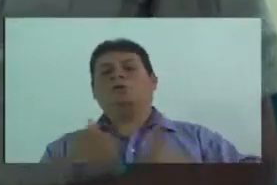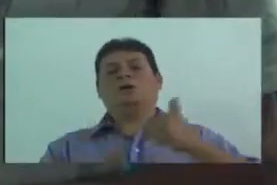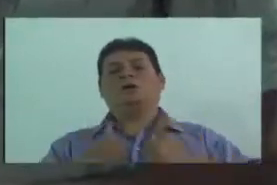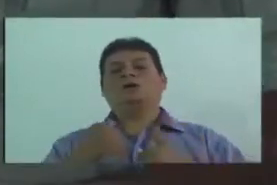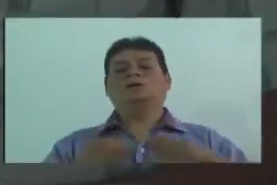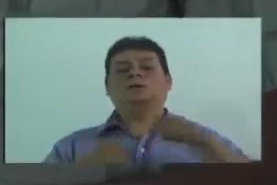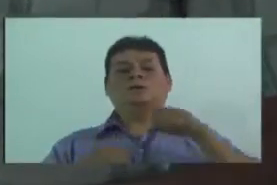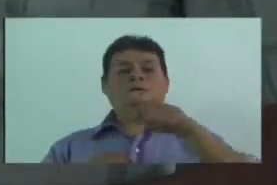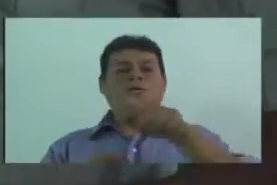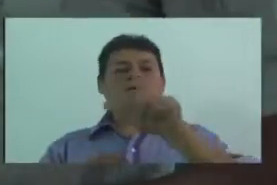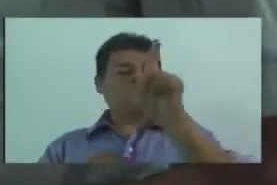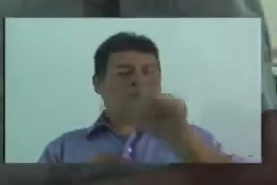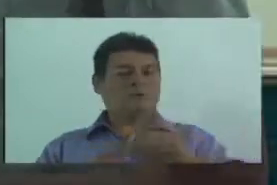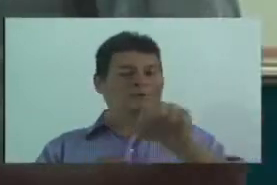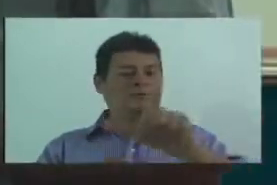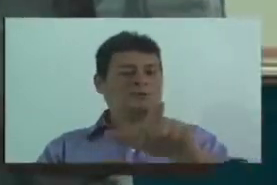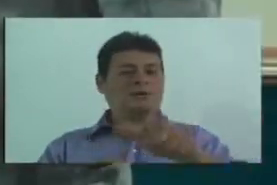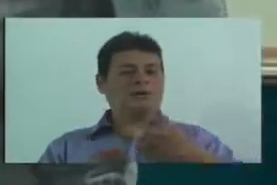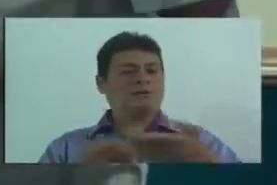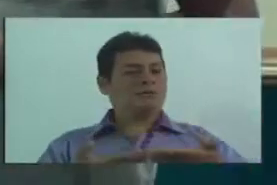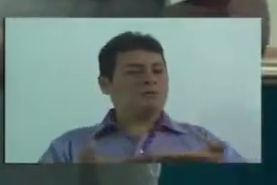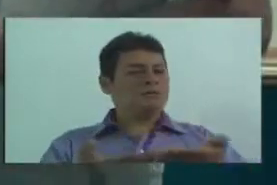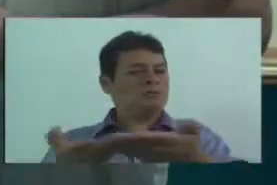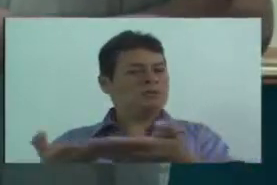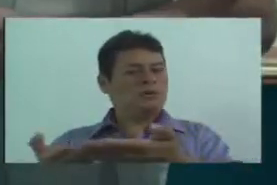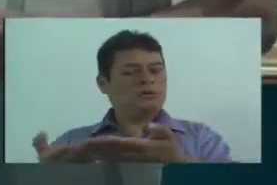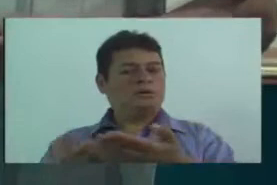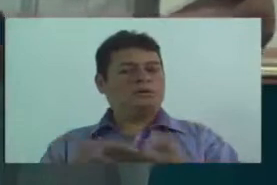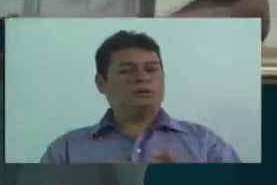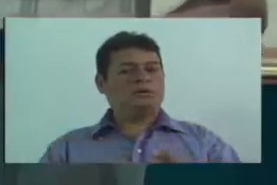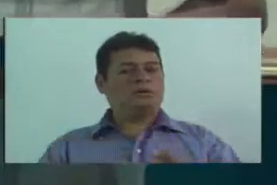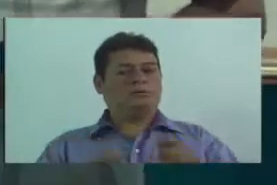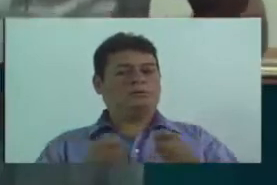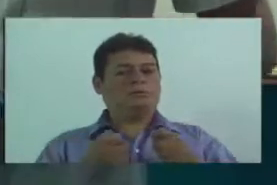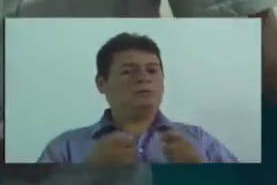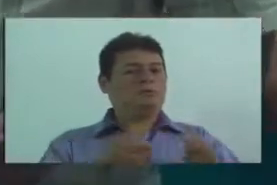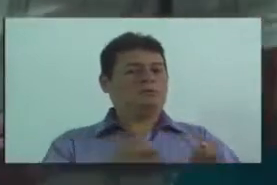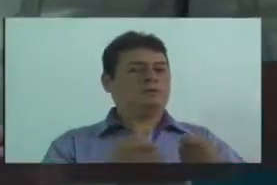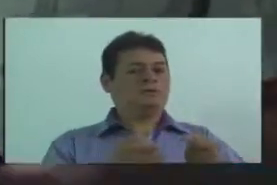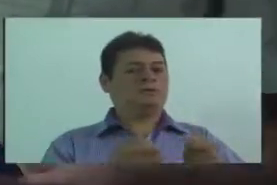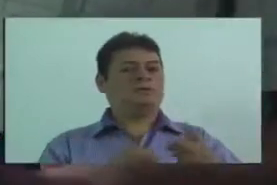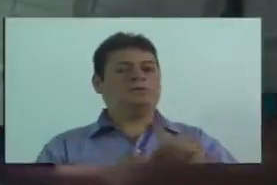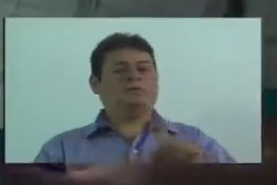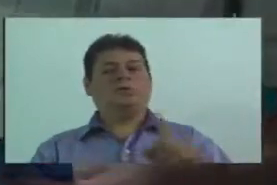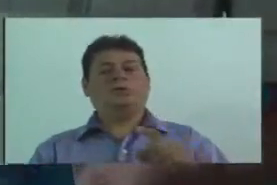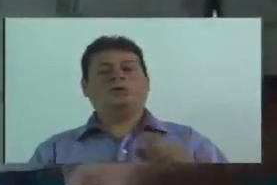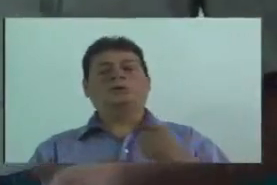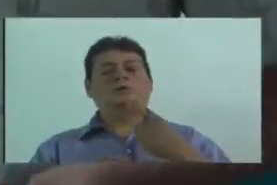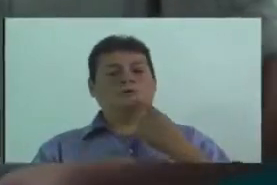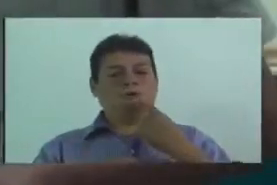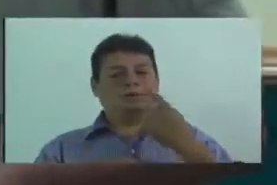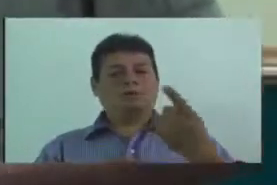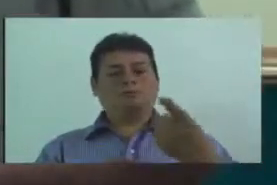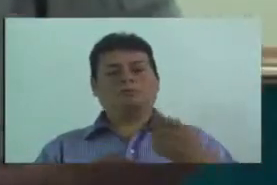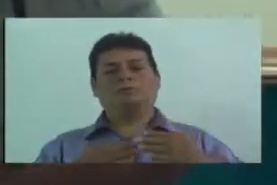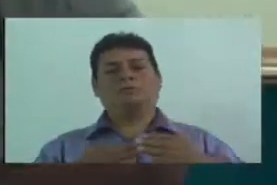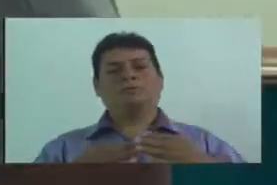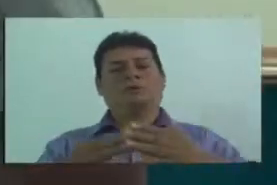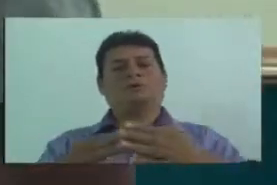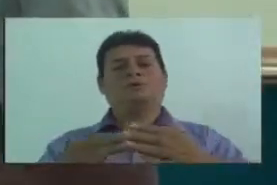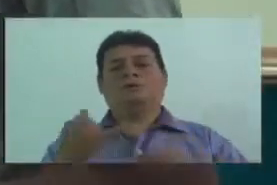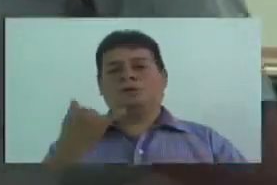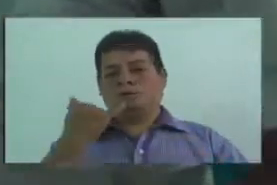necesidades. Entonces utiliza cuáles. No utiliza los signos, pero utiliza esas palabras interrogativas. Y entonces es también un